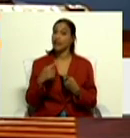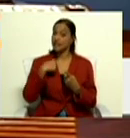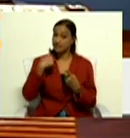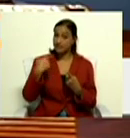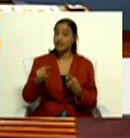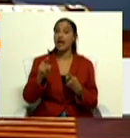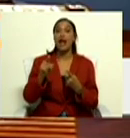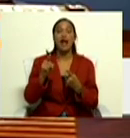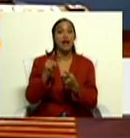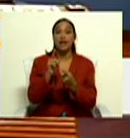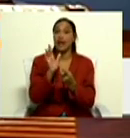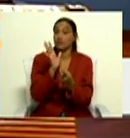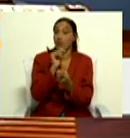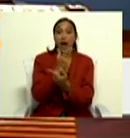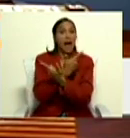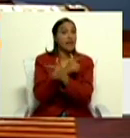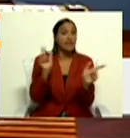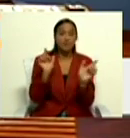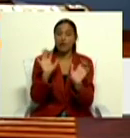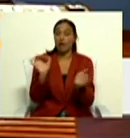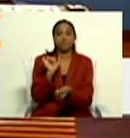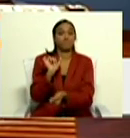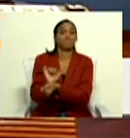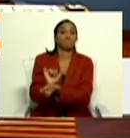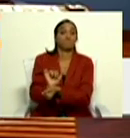de privación de libertad, con